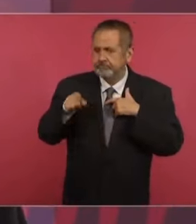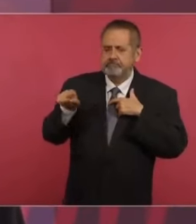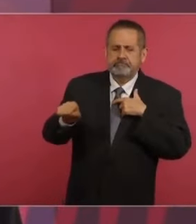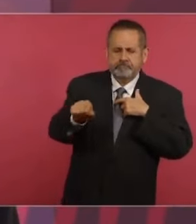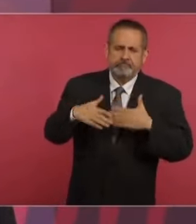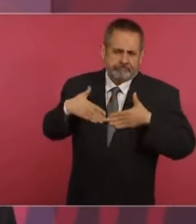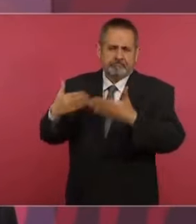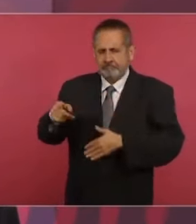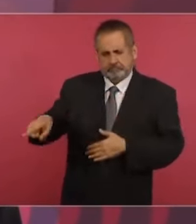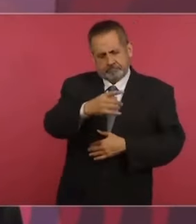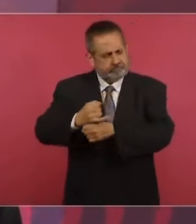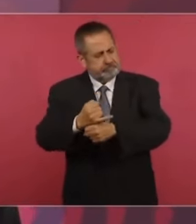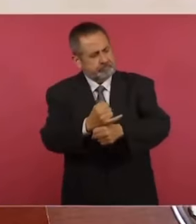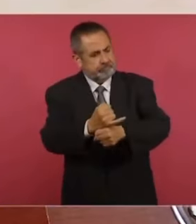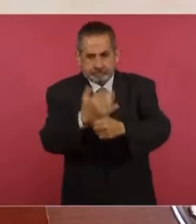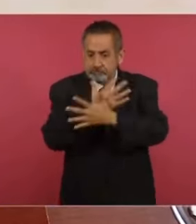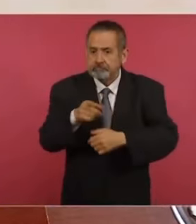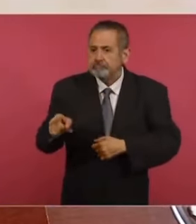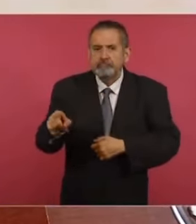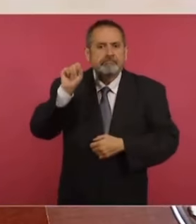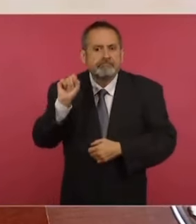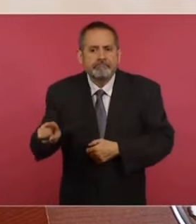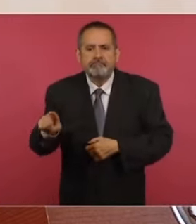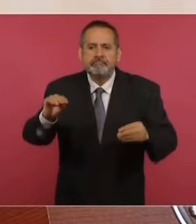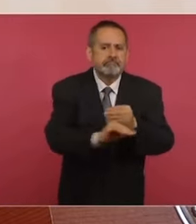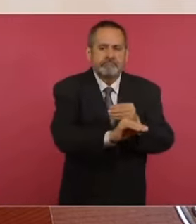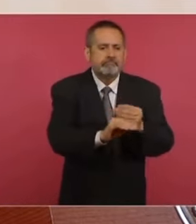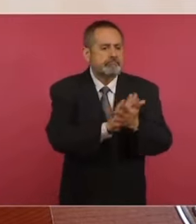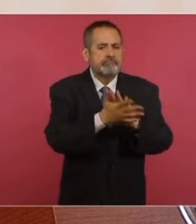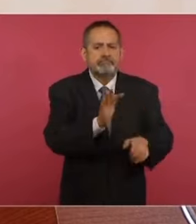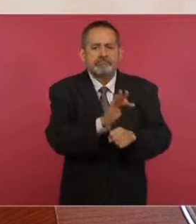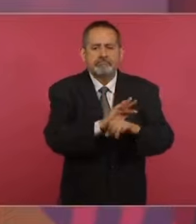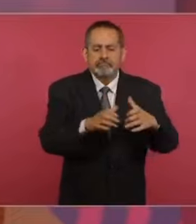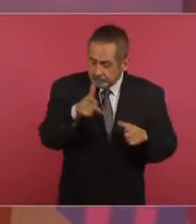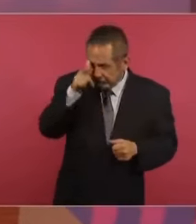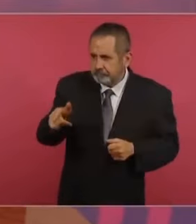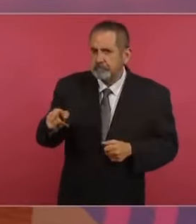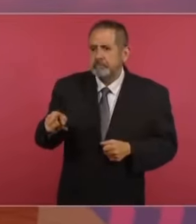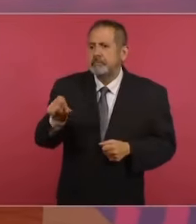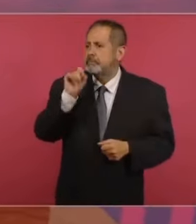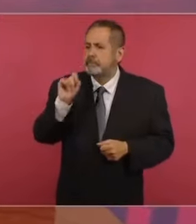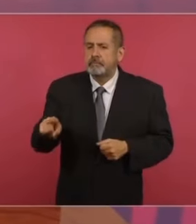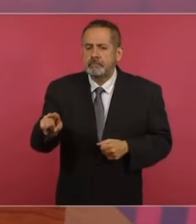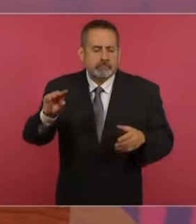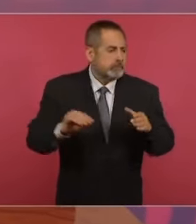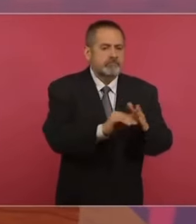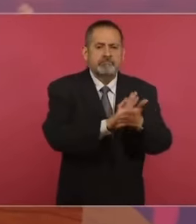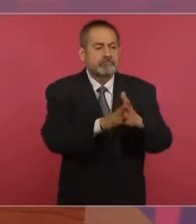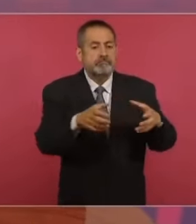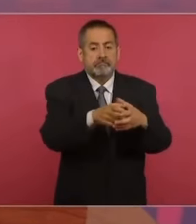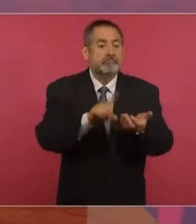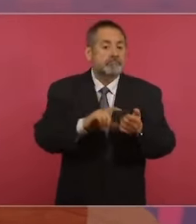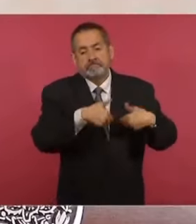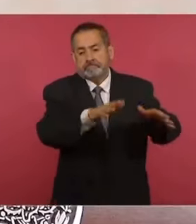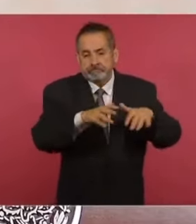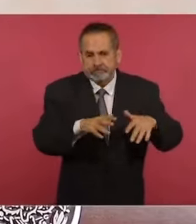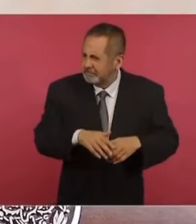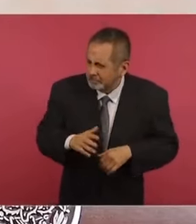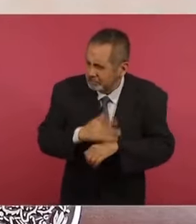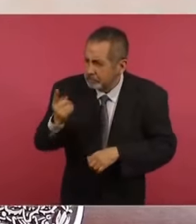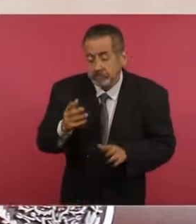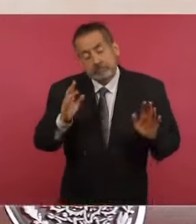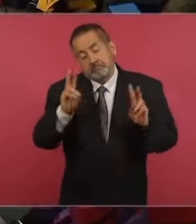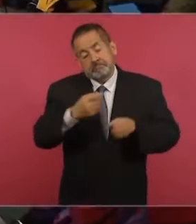confianza de hacer la investigación, eran parte también del esquema de protección que se había creado desde el gobierno anterior.